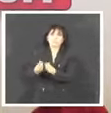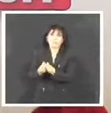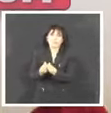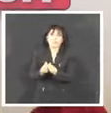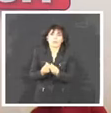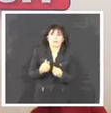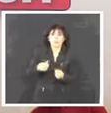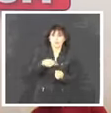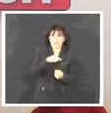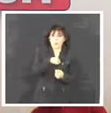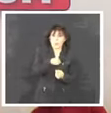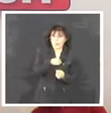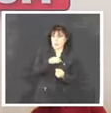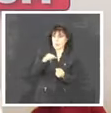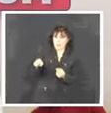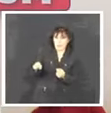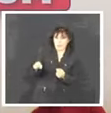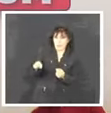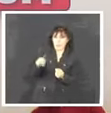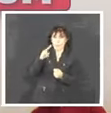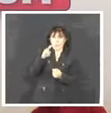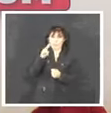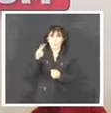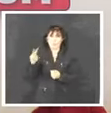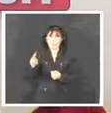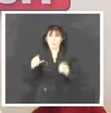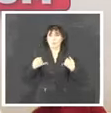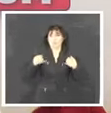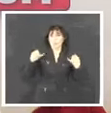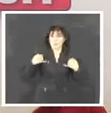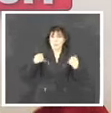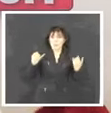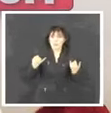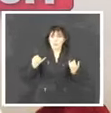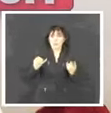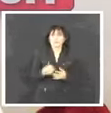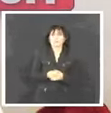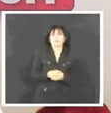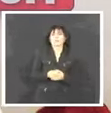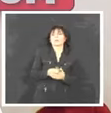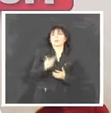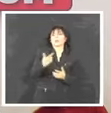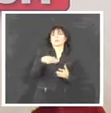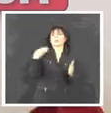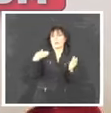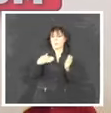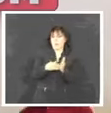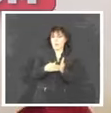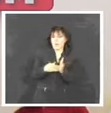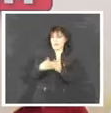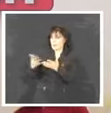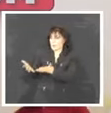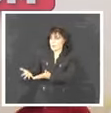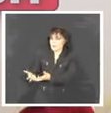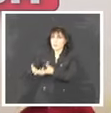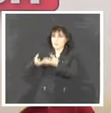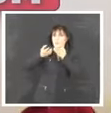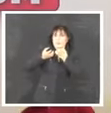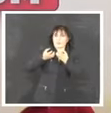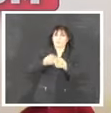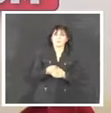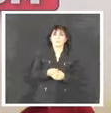jóvenes de la delincuencia. Ahora vamos a hacer un programa previo a Jóvenes Construyendo el